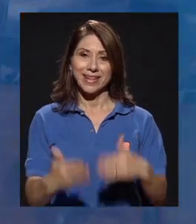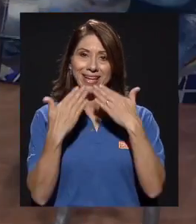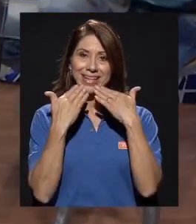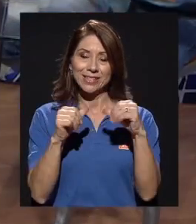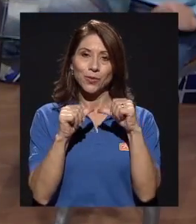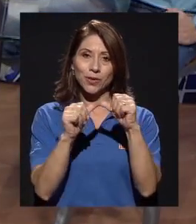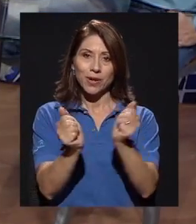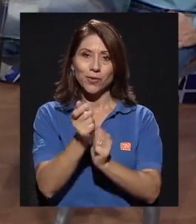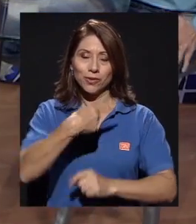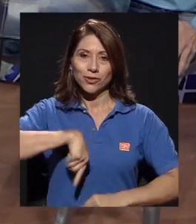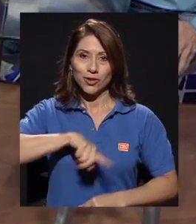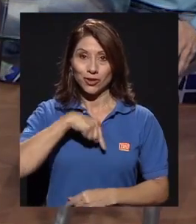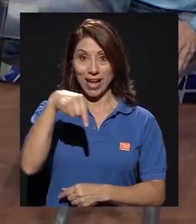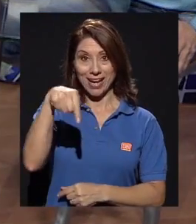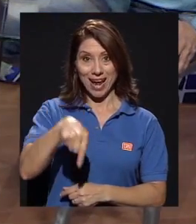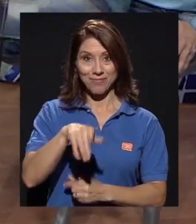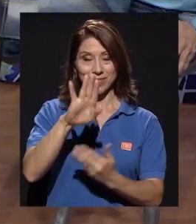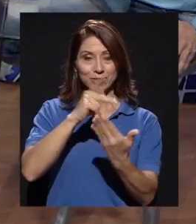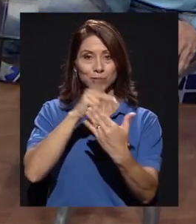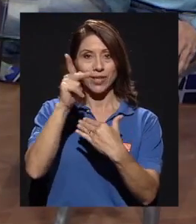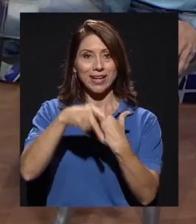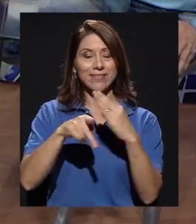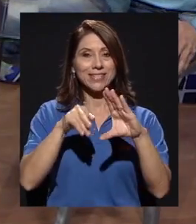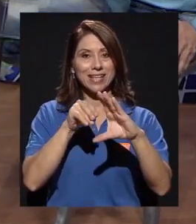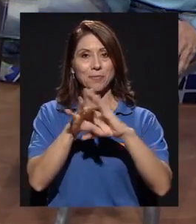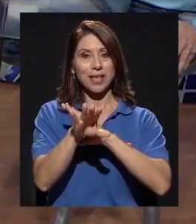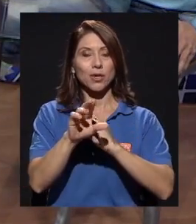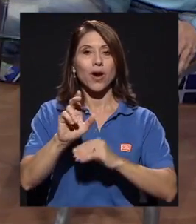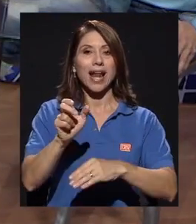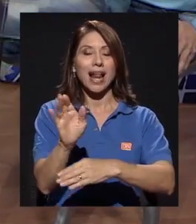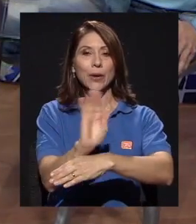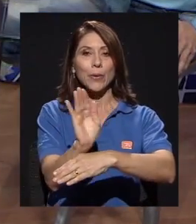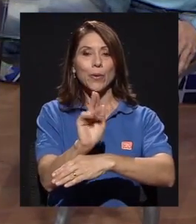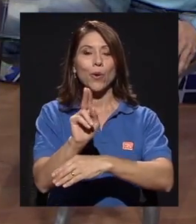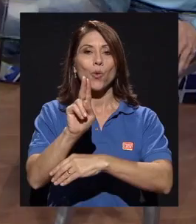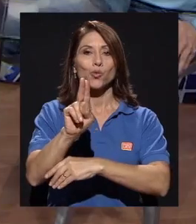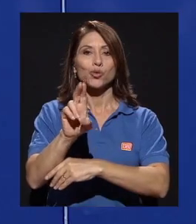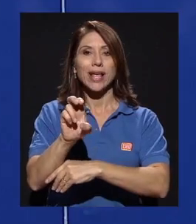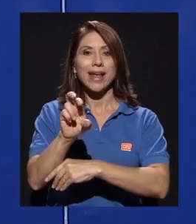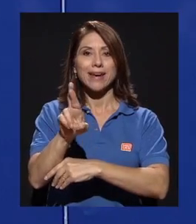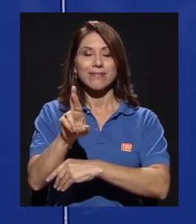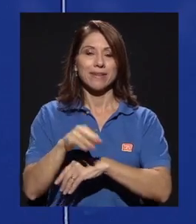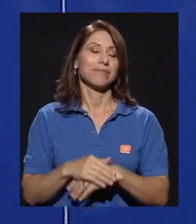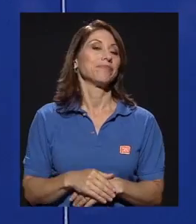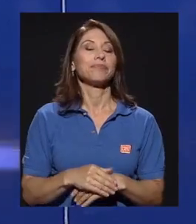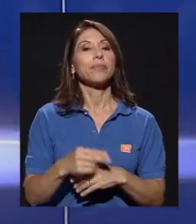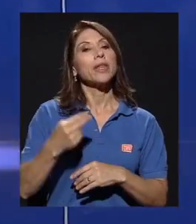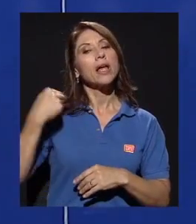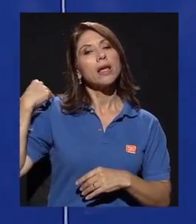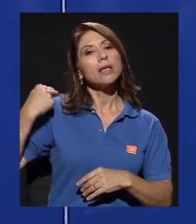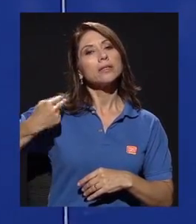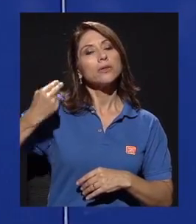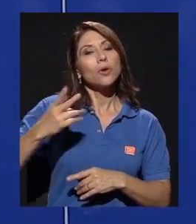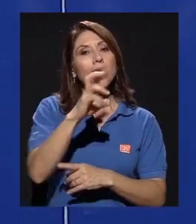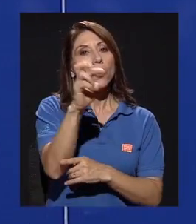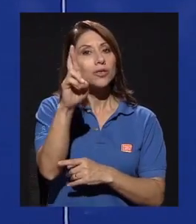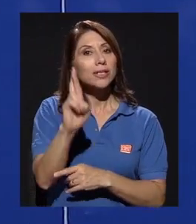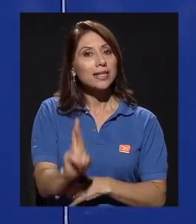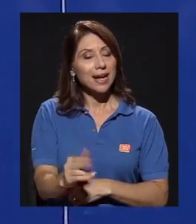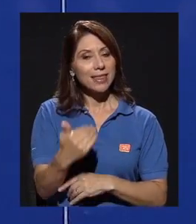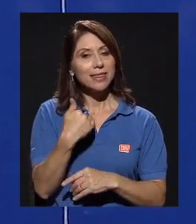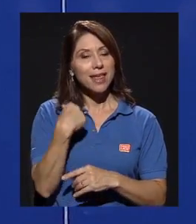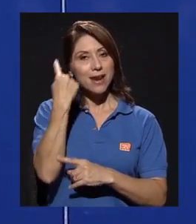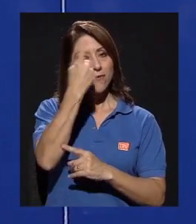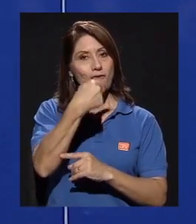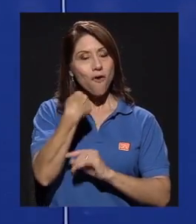Gracias por continuar con nosotros aquí en su telerevista espectro en el canal ucr la historia de Costa Rica está marcada con rostro